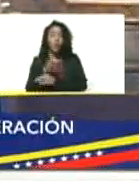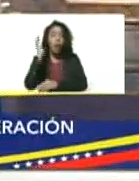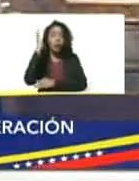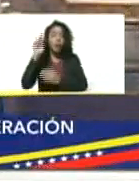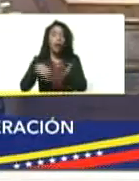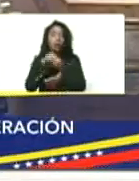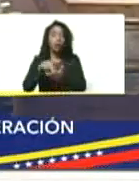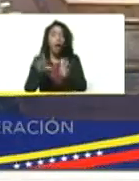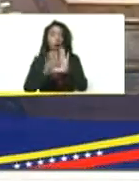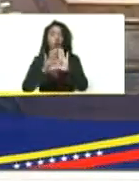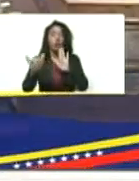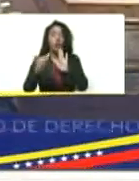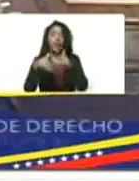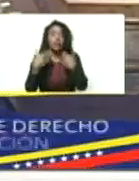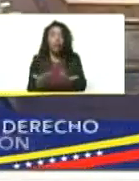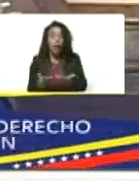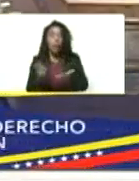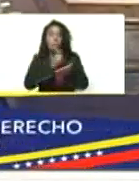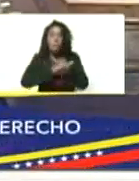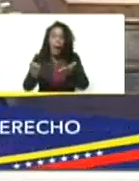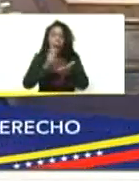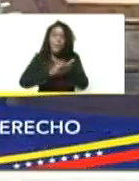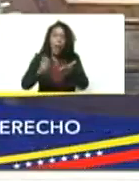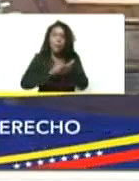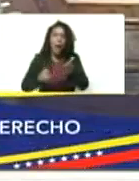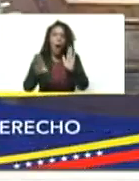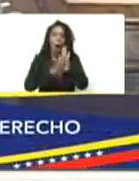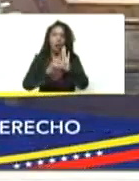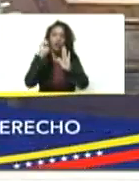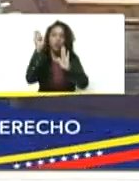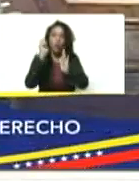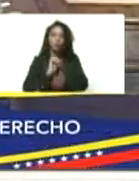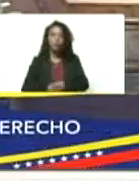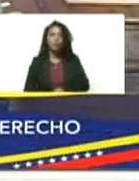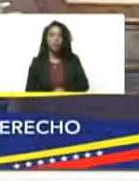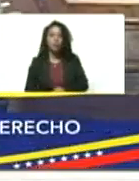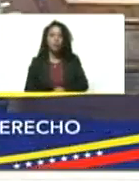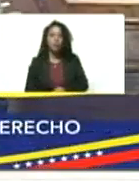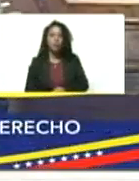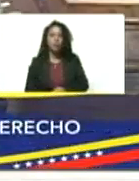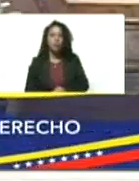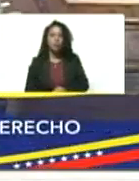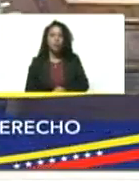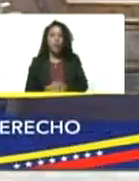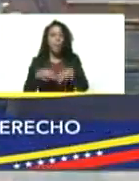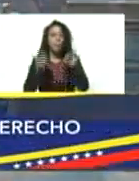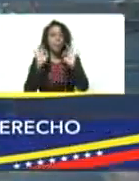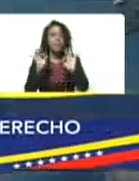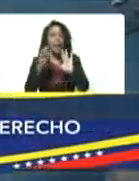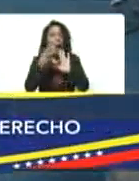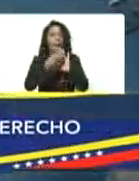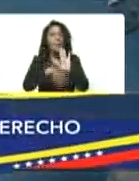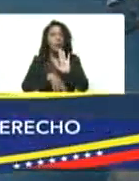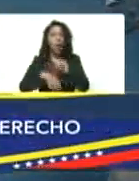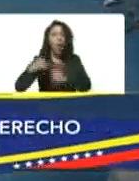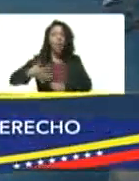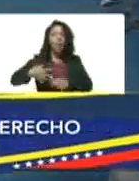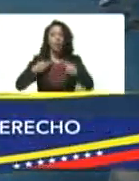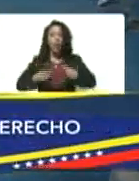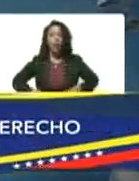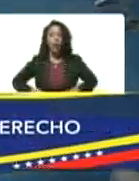constituyente que escribió esta constitución y especialmente el capítulo de los derechos